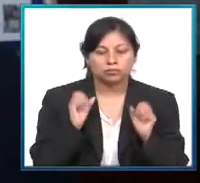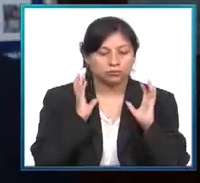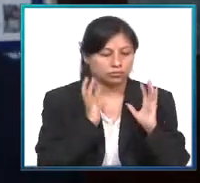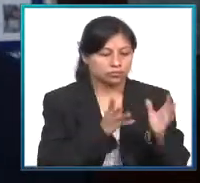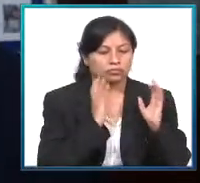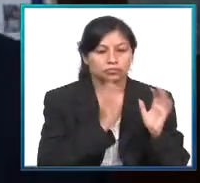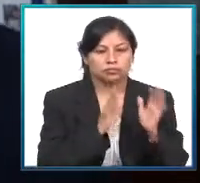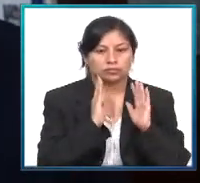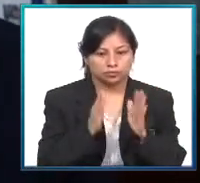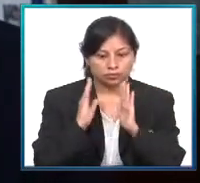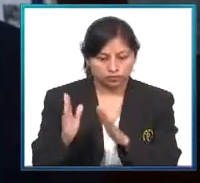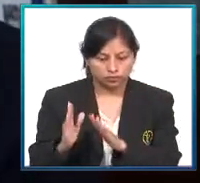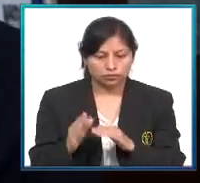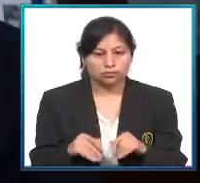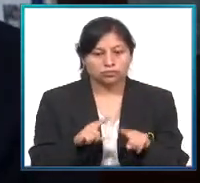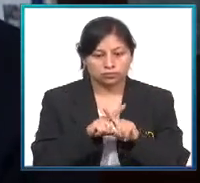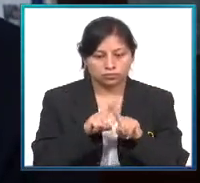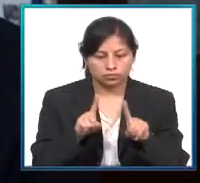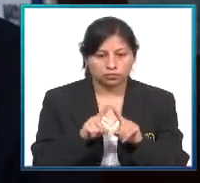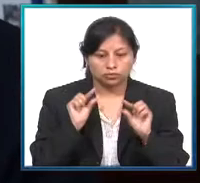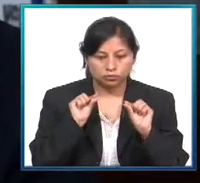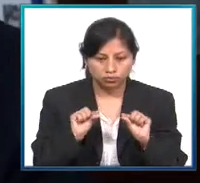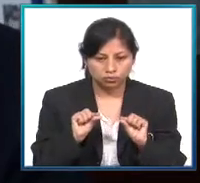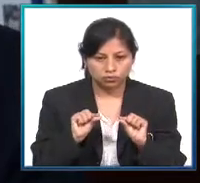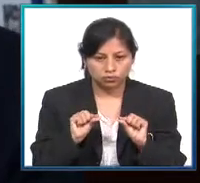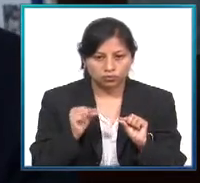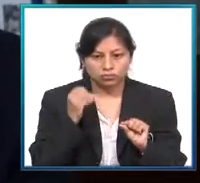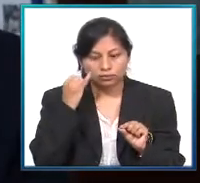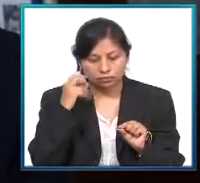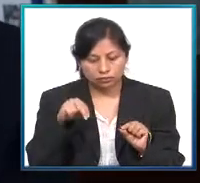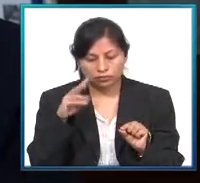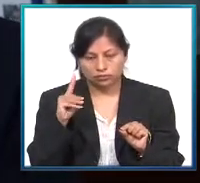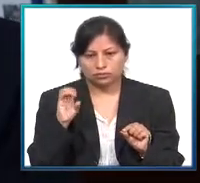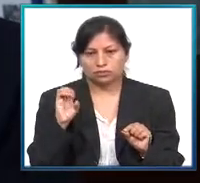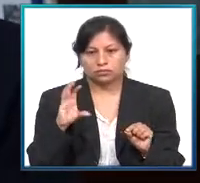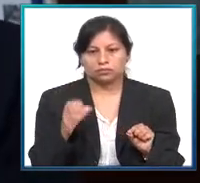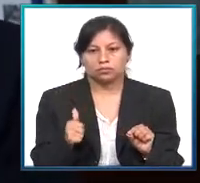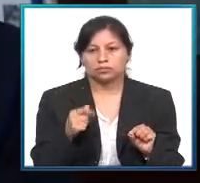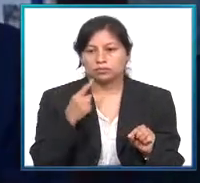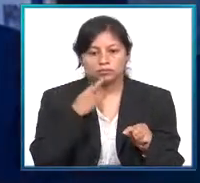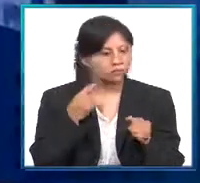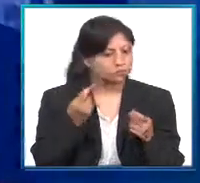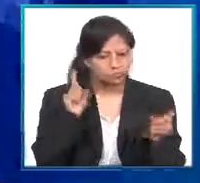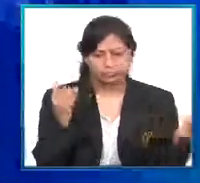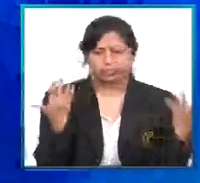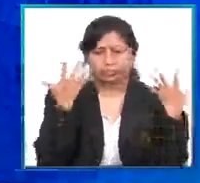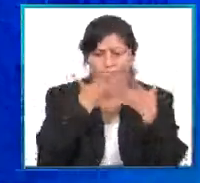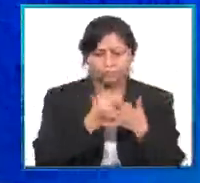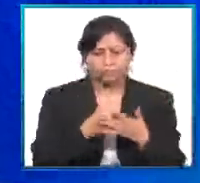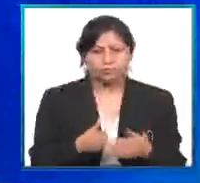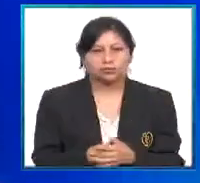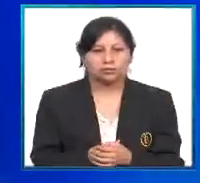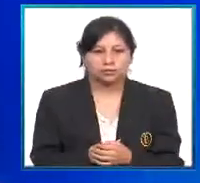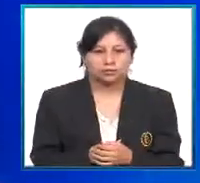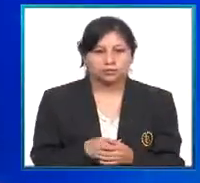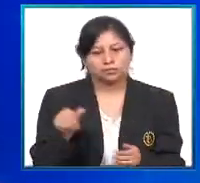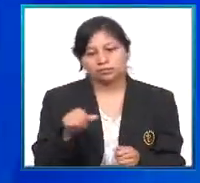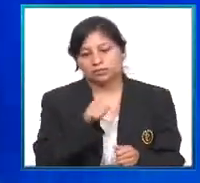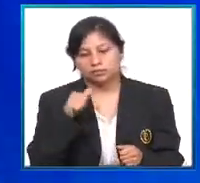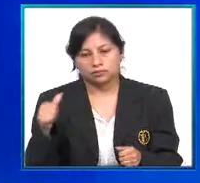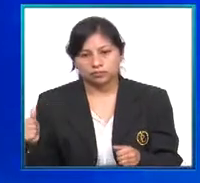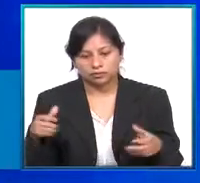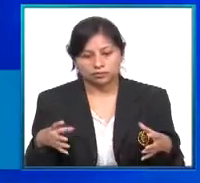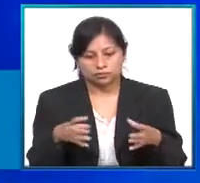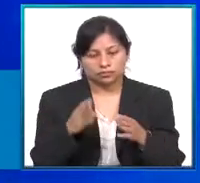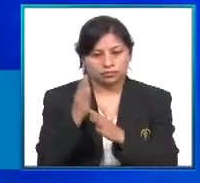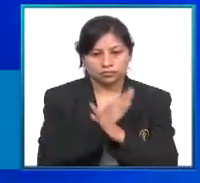almacene en los pocos hilos que tiene INDECA. Entonces esto es una gran contradicción. En otras noticias,